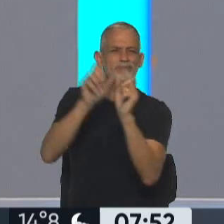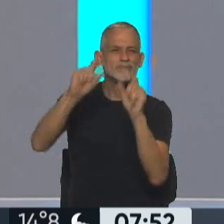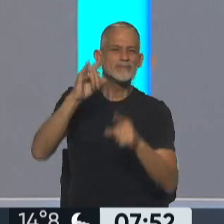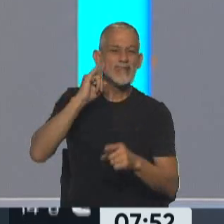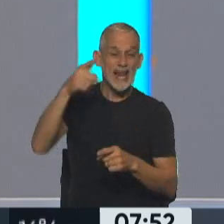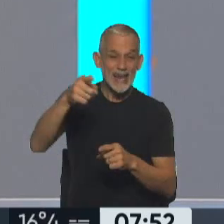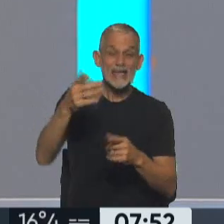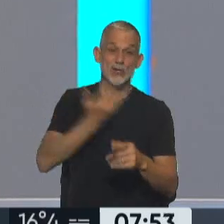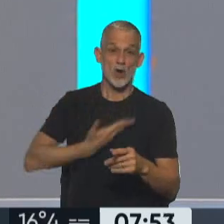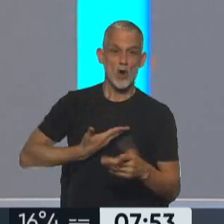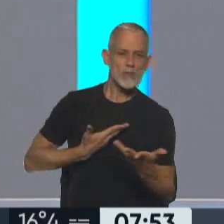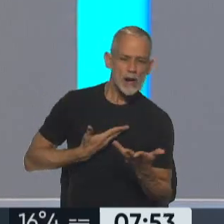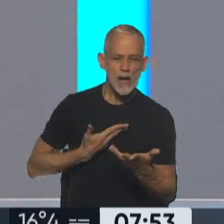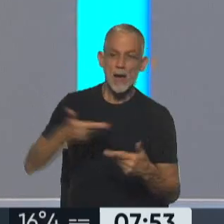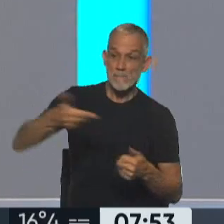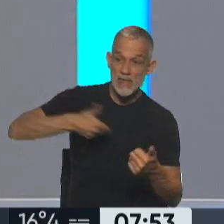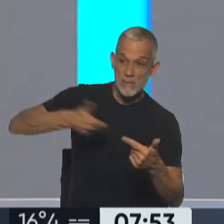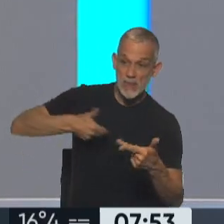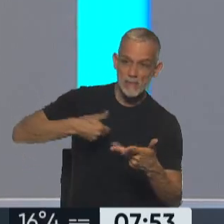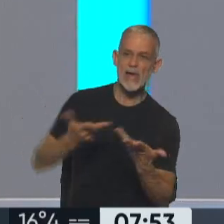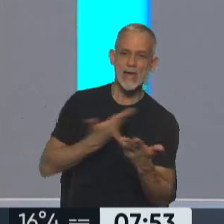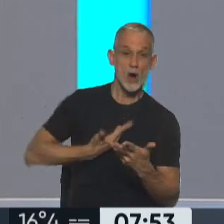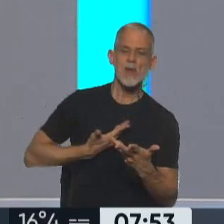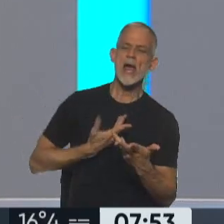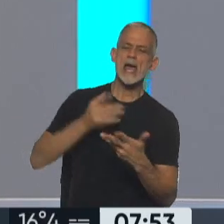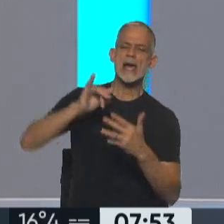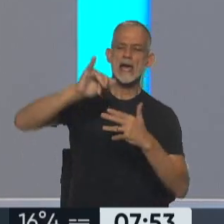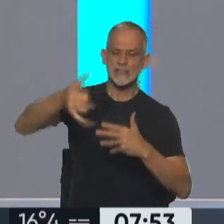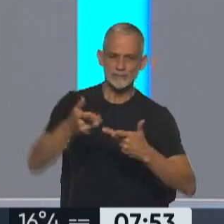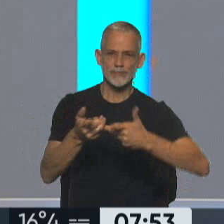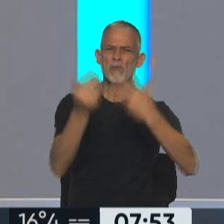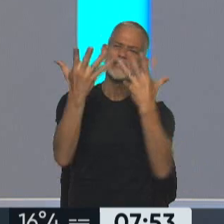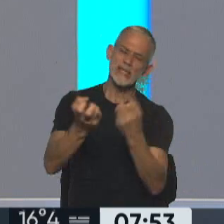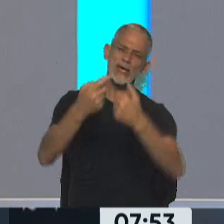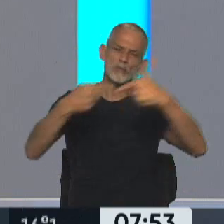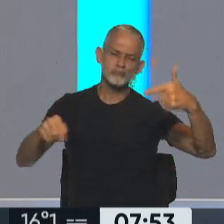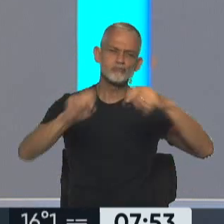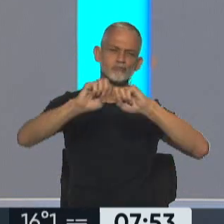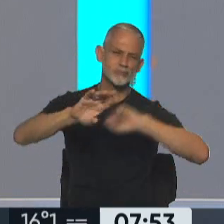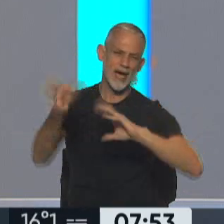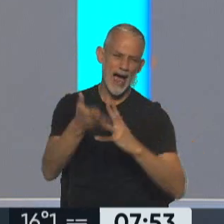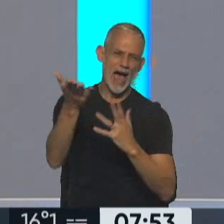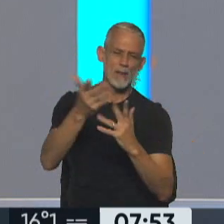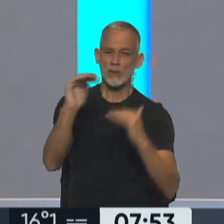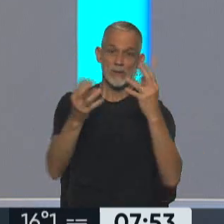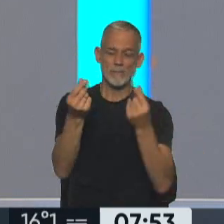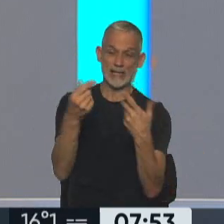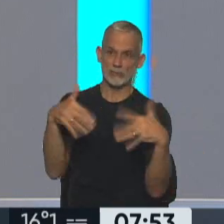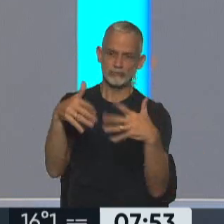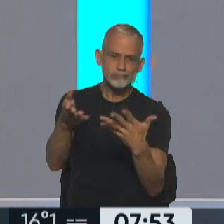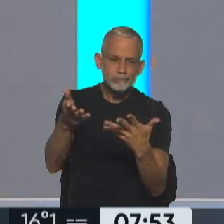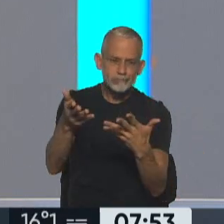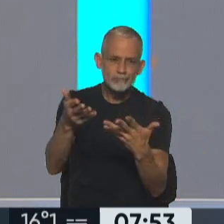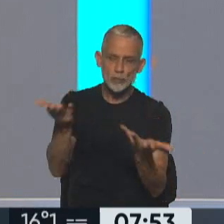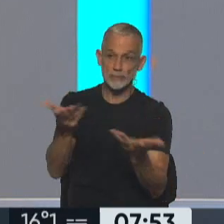que el gobierno responde a un pedido de la industria que ante la crisis por la sequía por los grandes de pasajes de precios